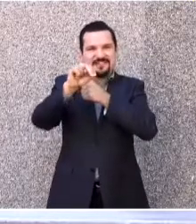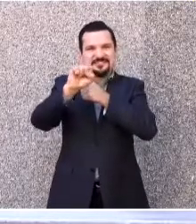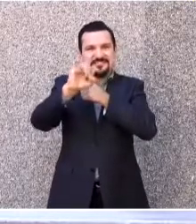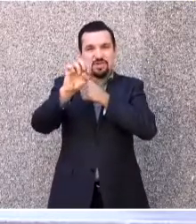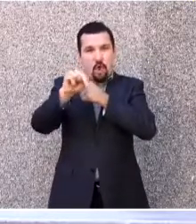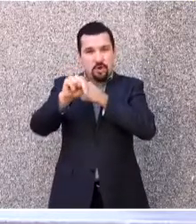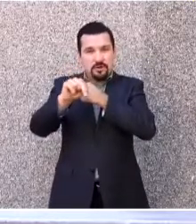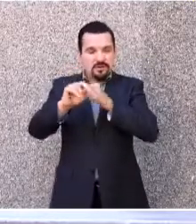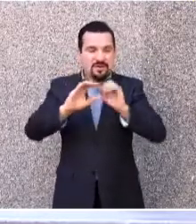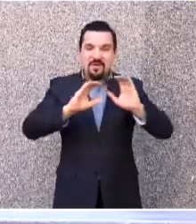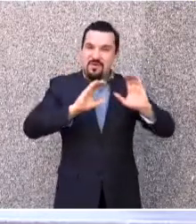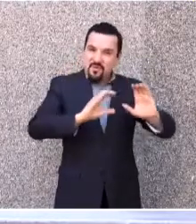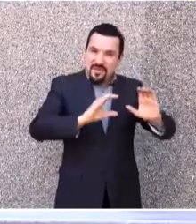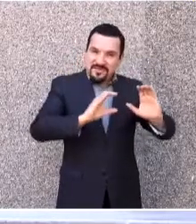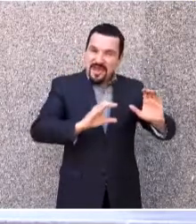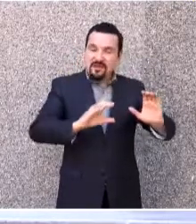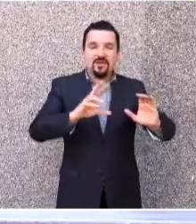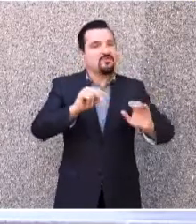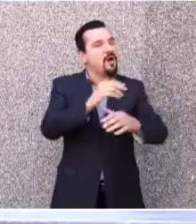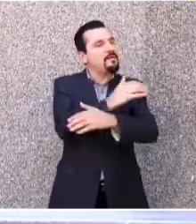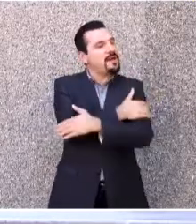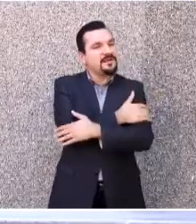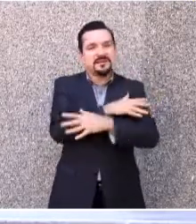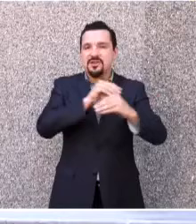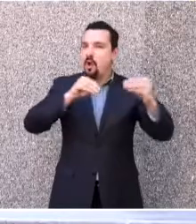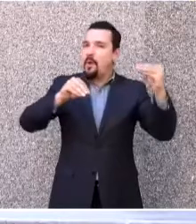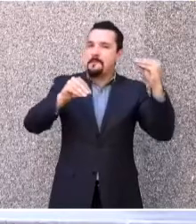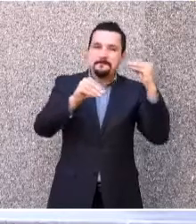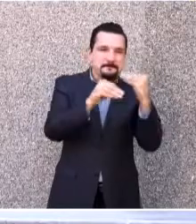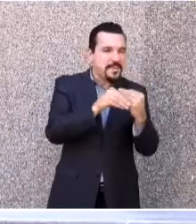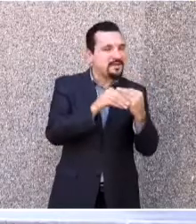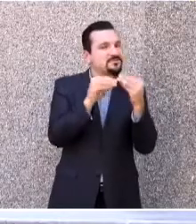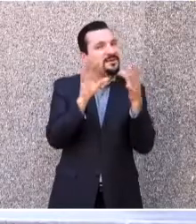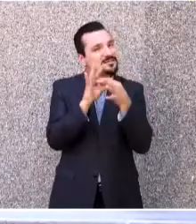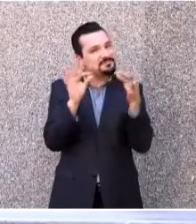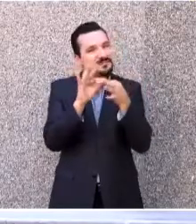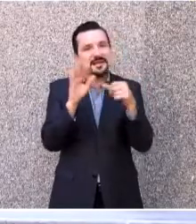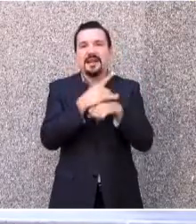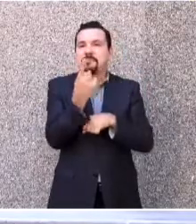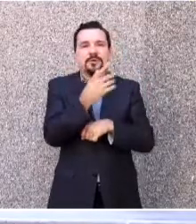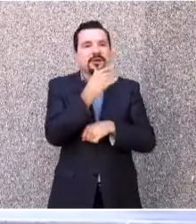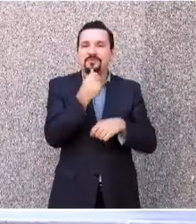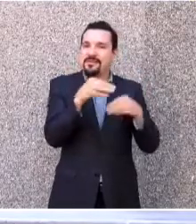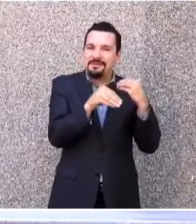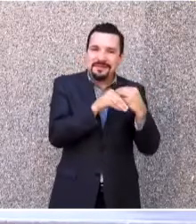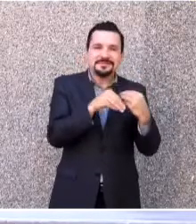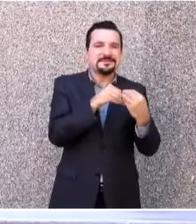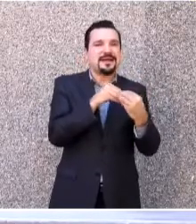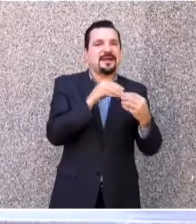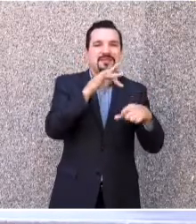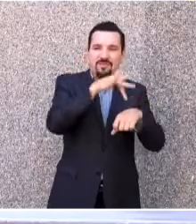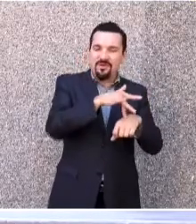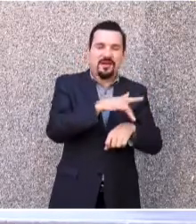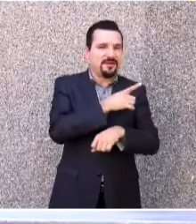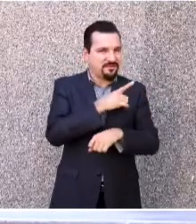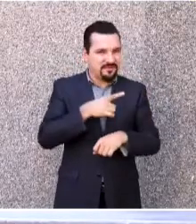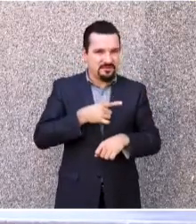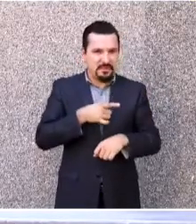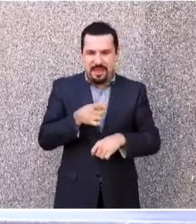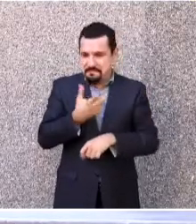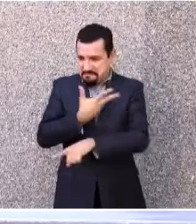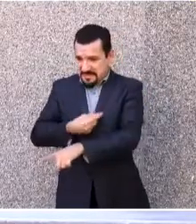cuidémoslo, no lo abracemos, no lo besemos, expliquémosle por qué razón, no le dejemos a cuidar a nuestros